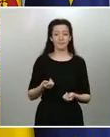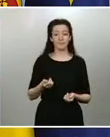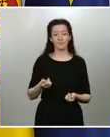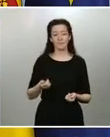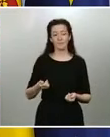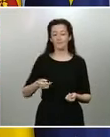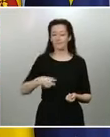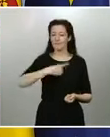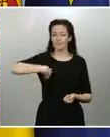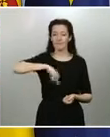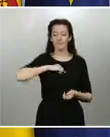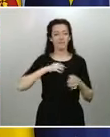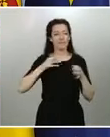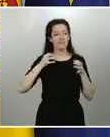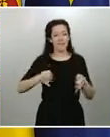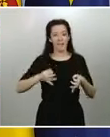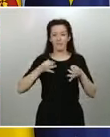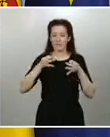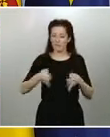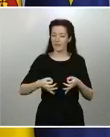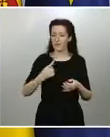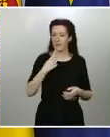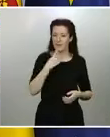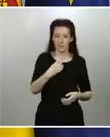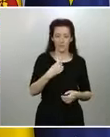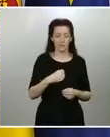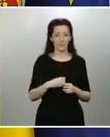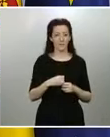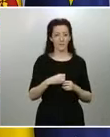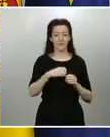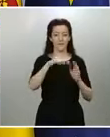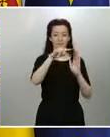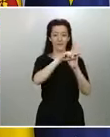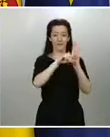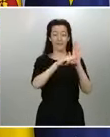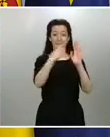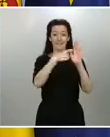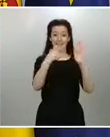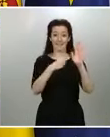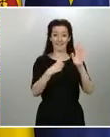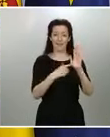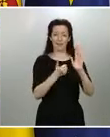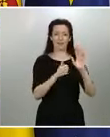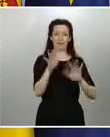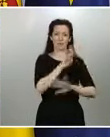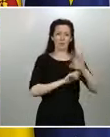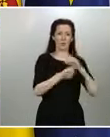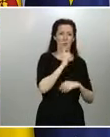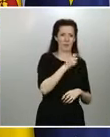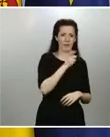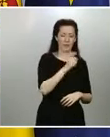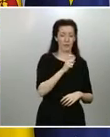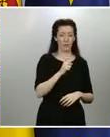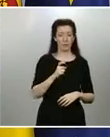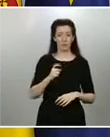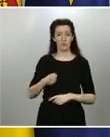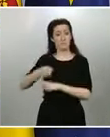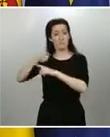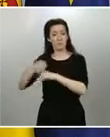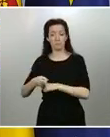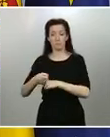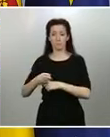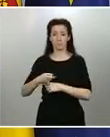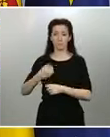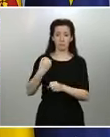la des escalada que frenar de golpe la movilidad y la actividad y ahora estamos para intentarlo hacerlo de modo